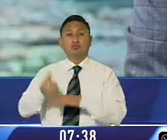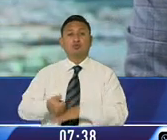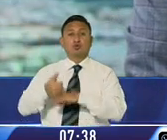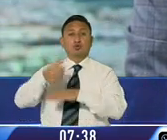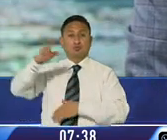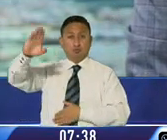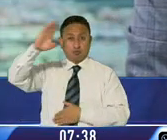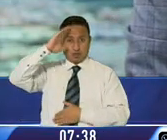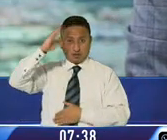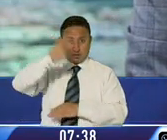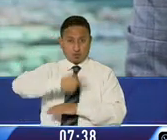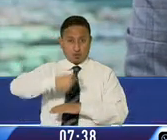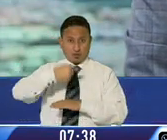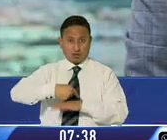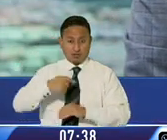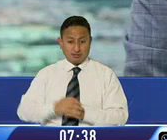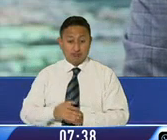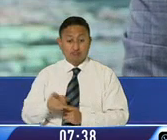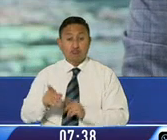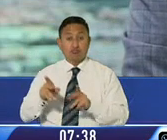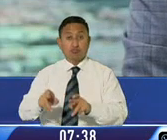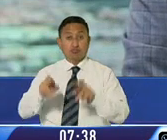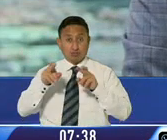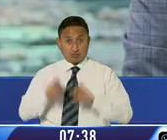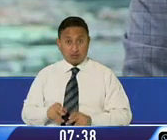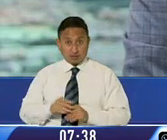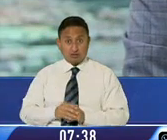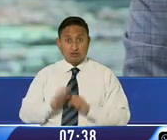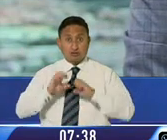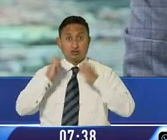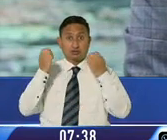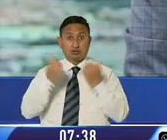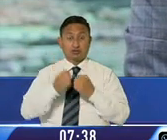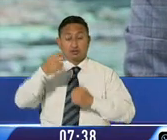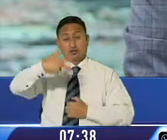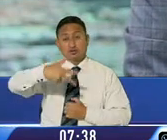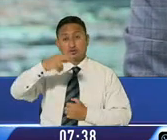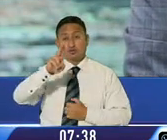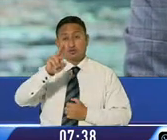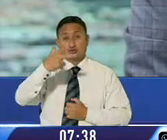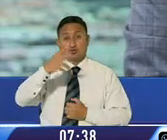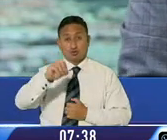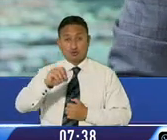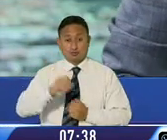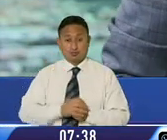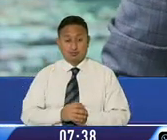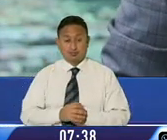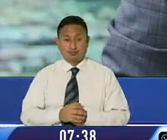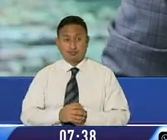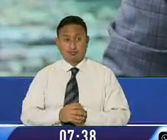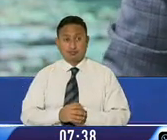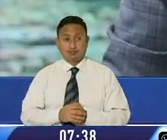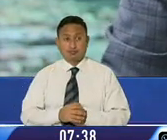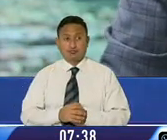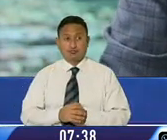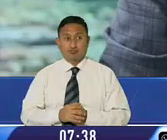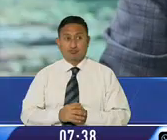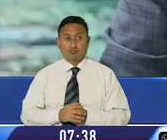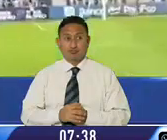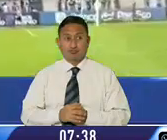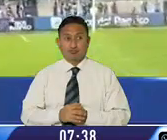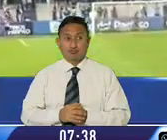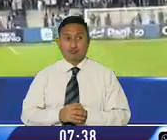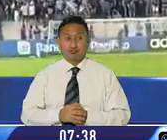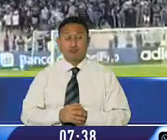Policía del Guayas no entregue el permiso en el Estadio Chucho Benítez para el partido Guayaquil City y